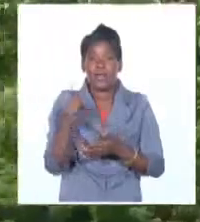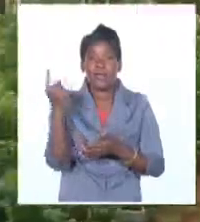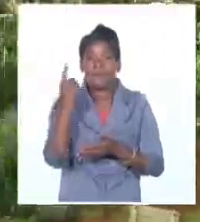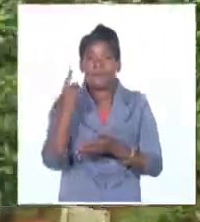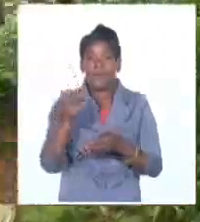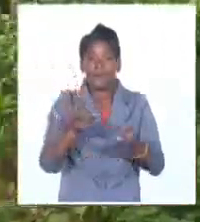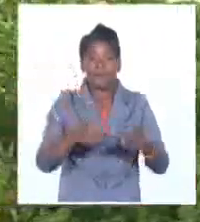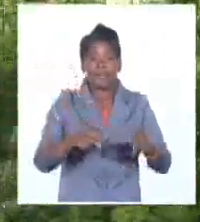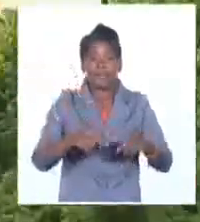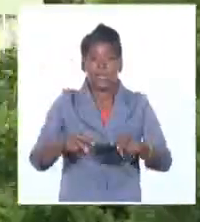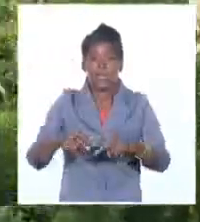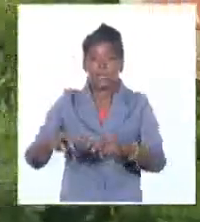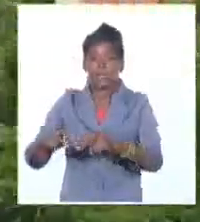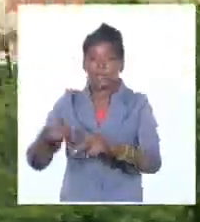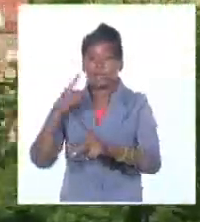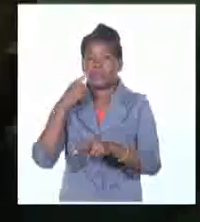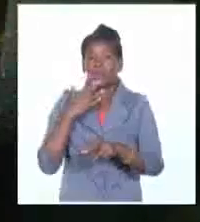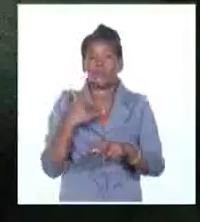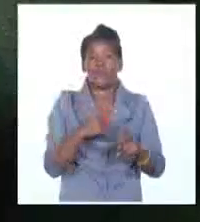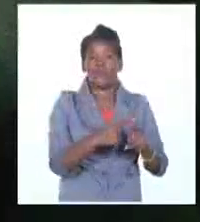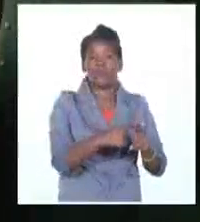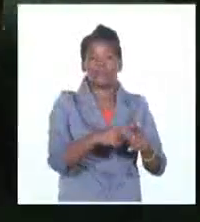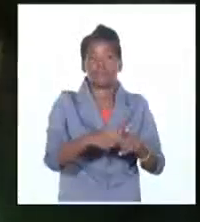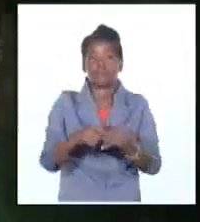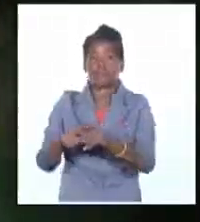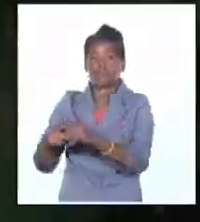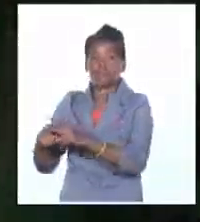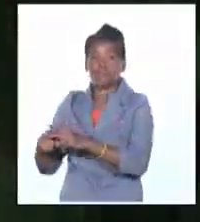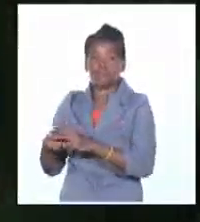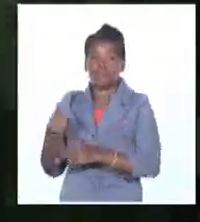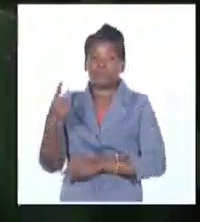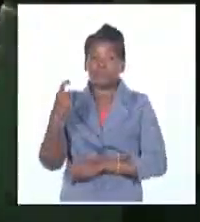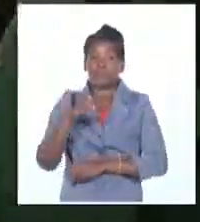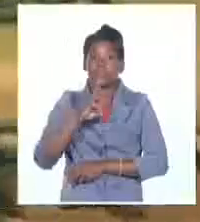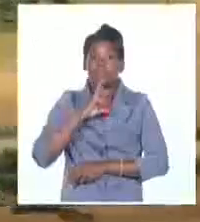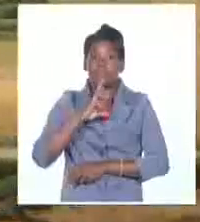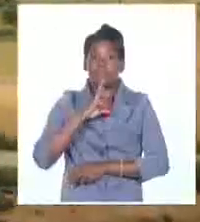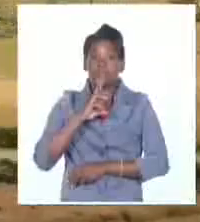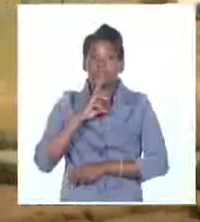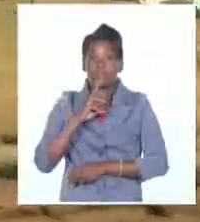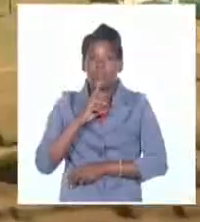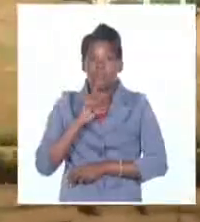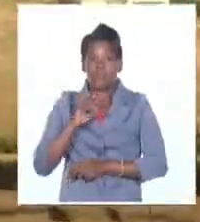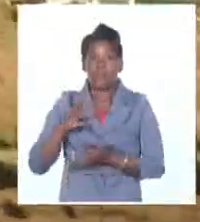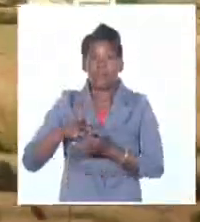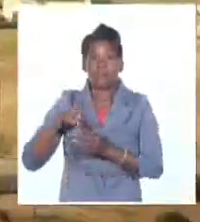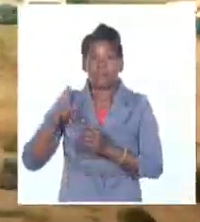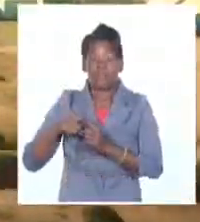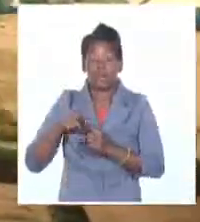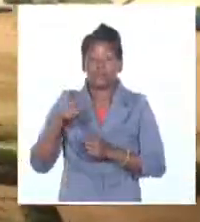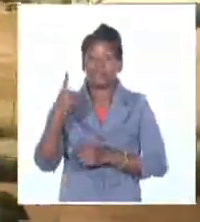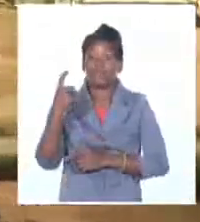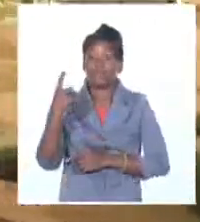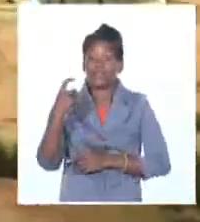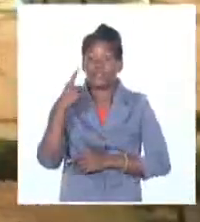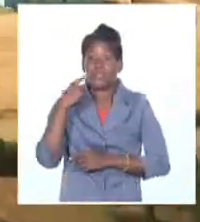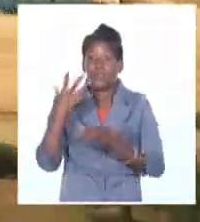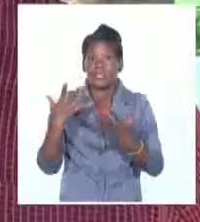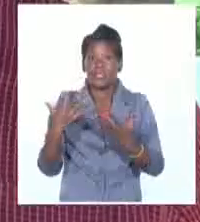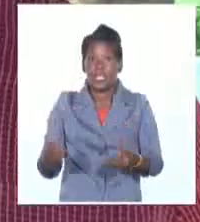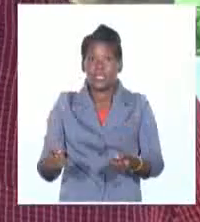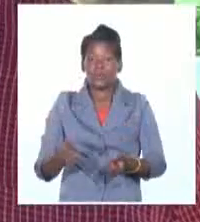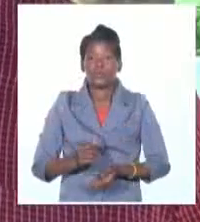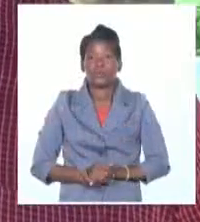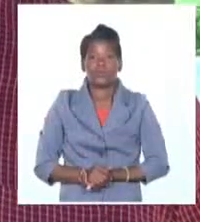la solución definitiva del déficit de agua en el territorio más oriental de Cuba. Nosotros